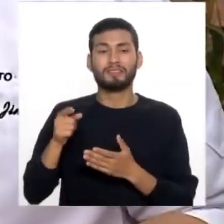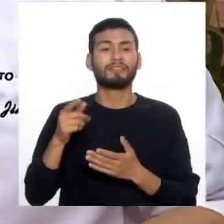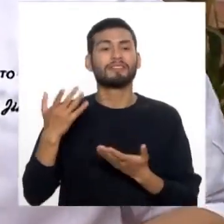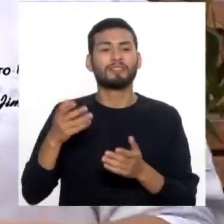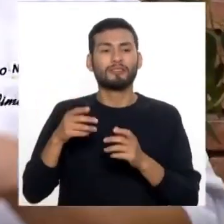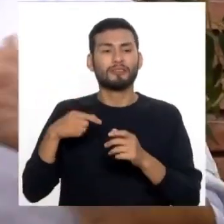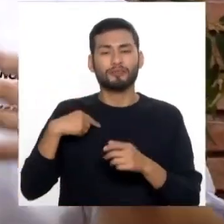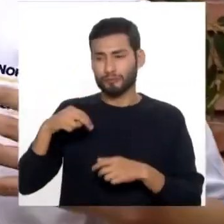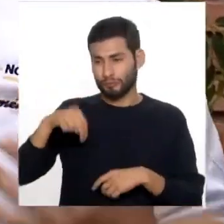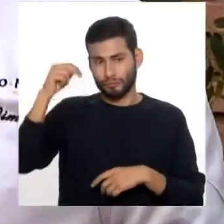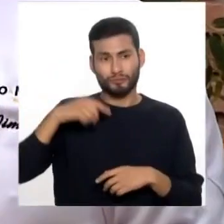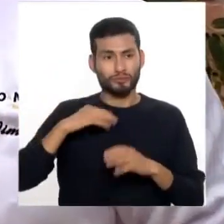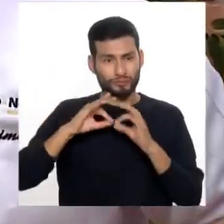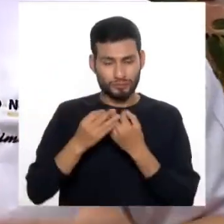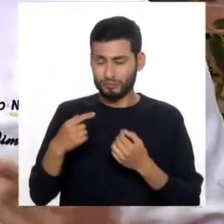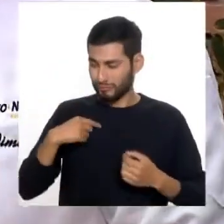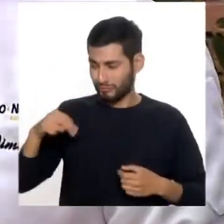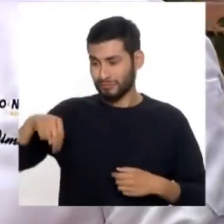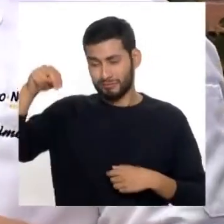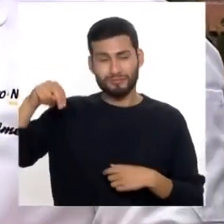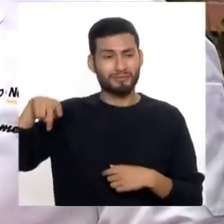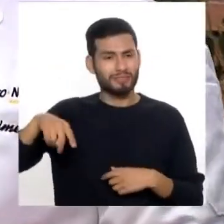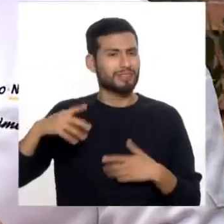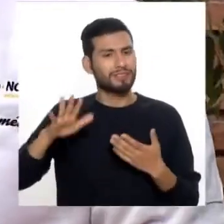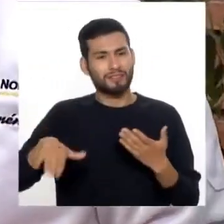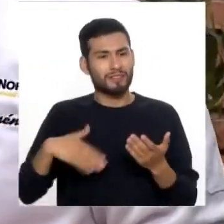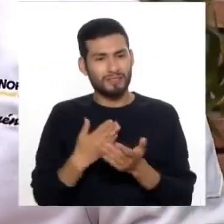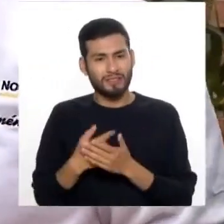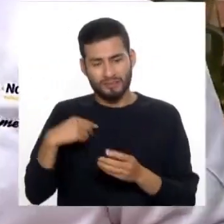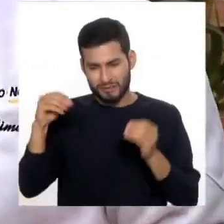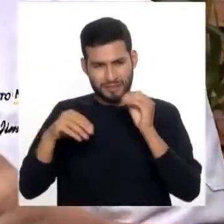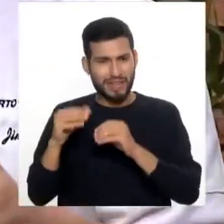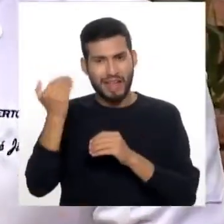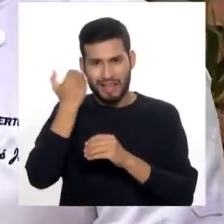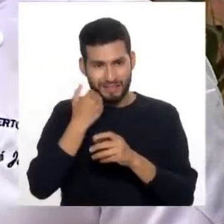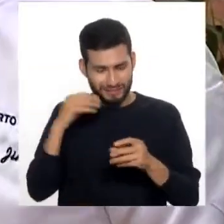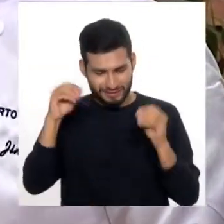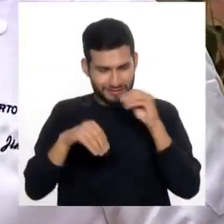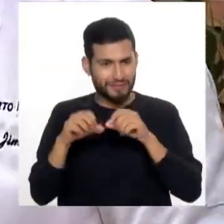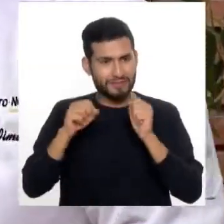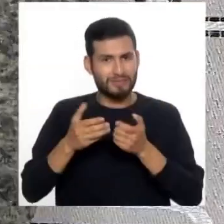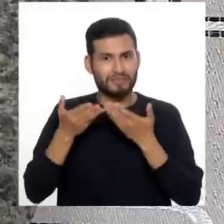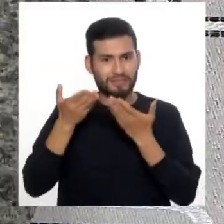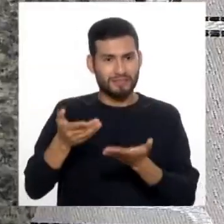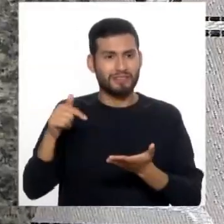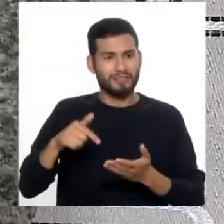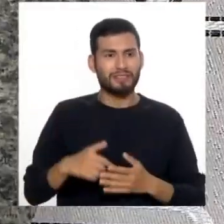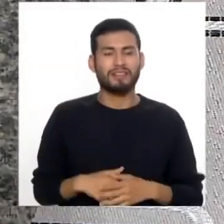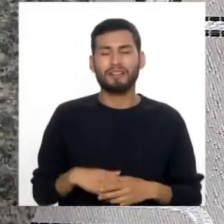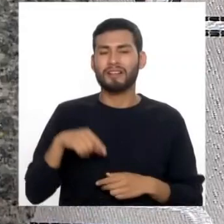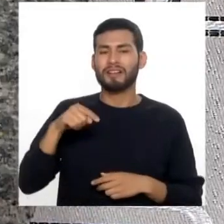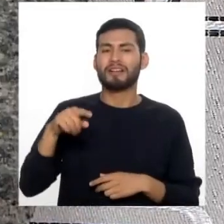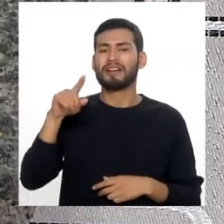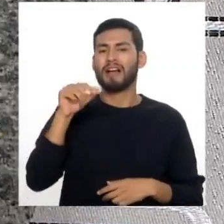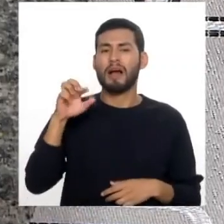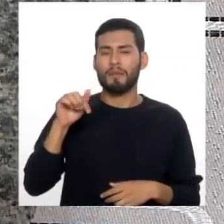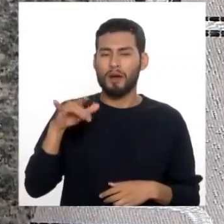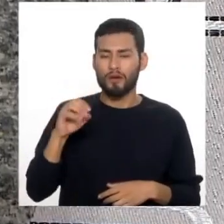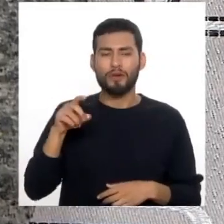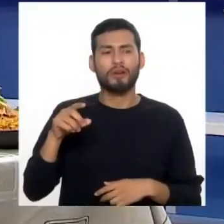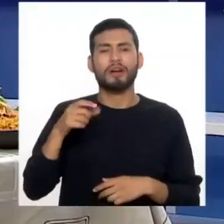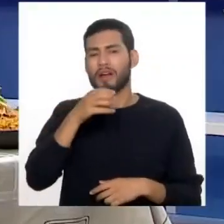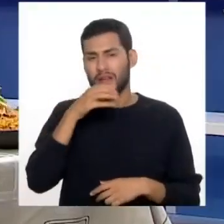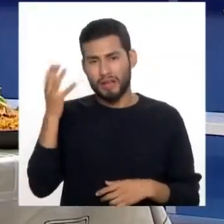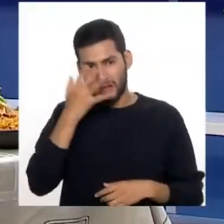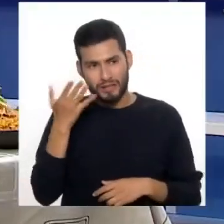Vengo de familia norteña, somos norteños y aplicamos todas las técnicas ancestrales para presentarle nuestro plato. Zapallo loche, ají amarillo, oh,